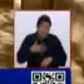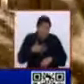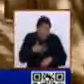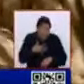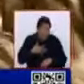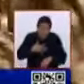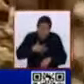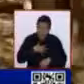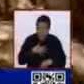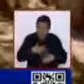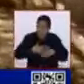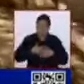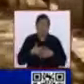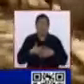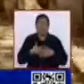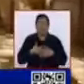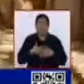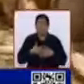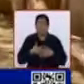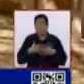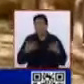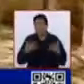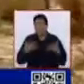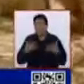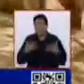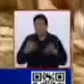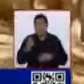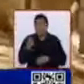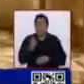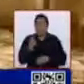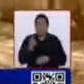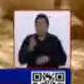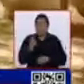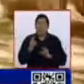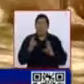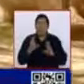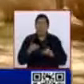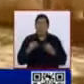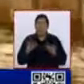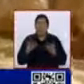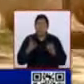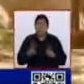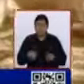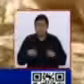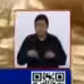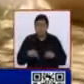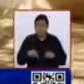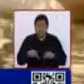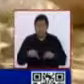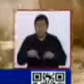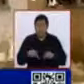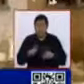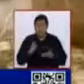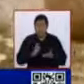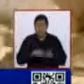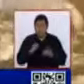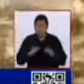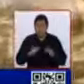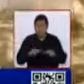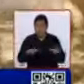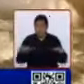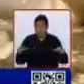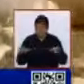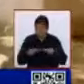tétrico. Porque prácticamente está solitario, no hay gente, no hay personas que estén en este